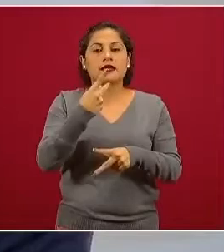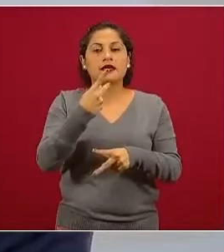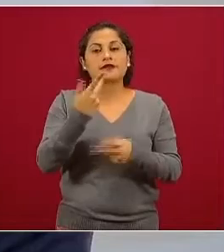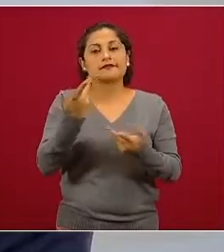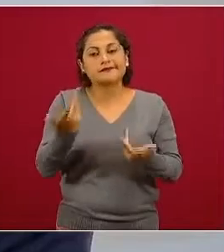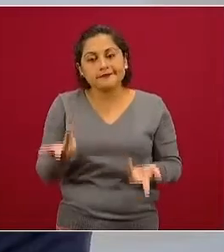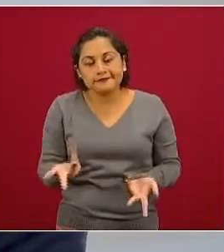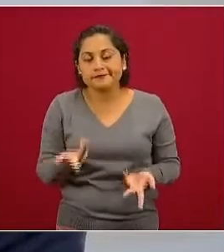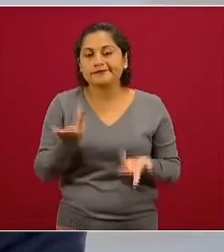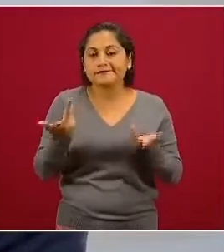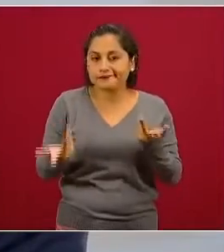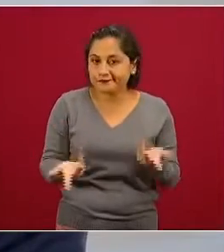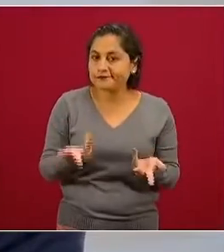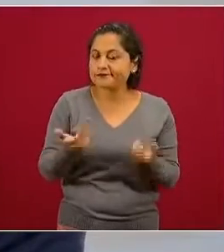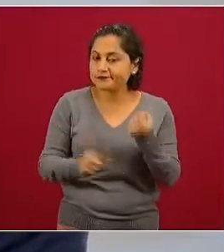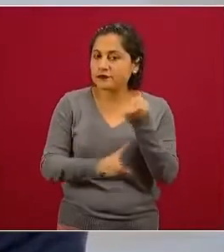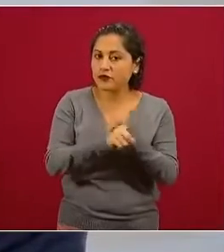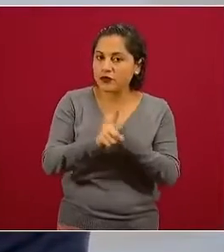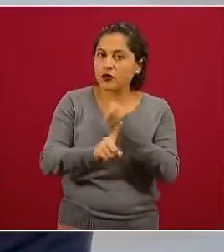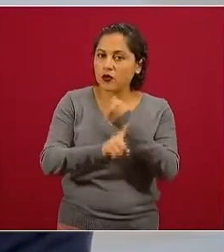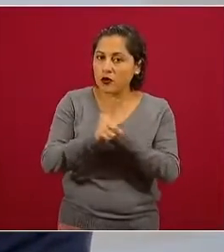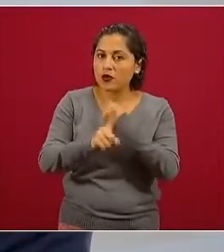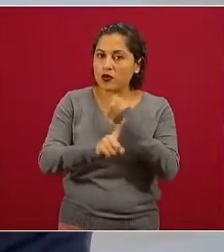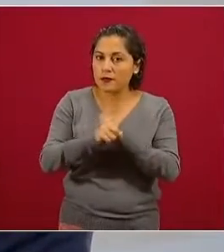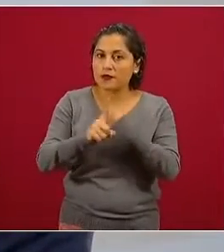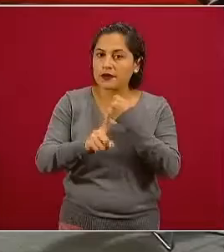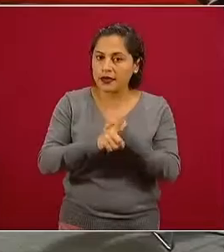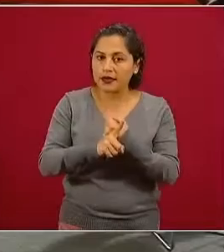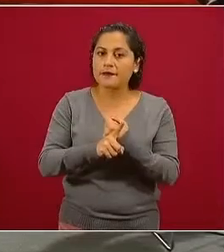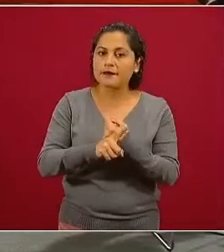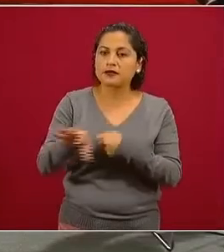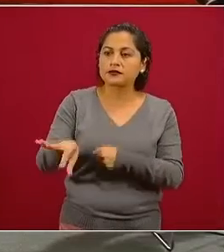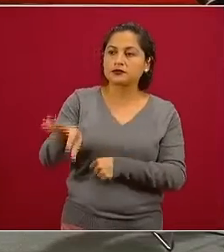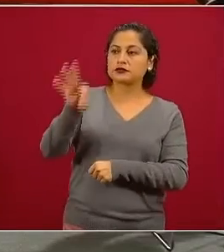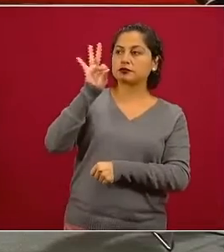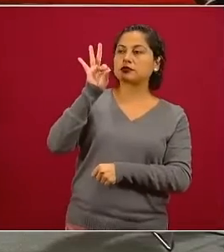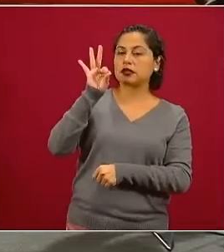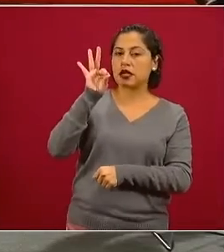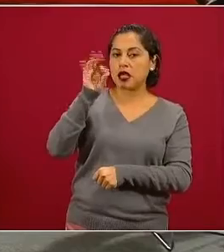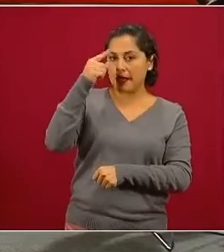poderes fácticos, como son los medios de comunicación, como parte de un sistema que no